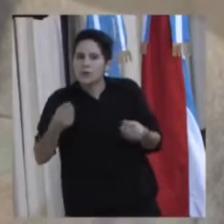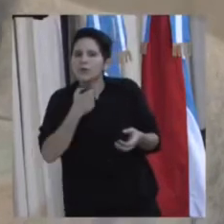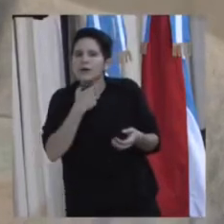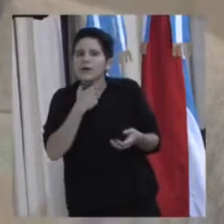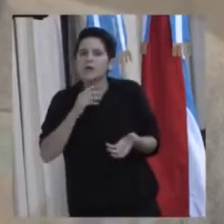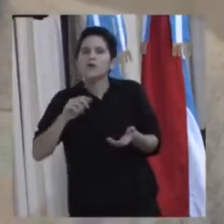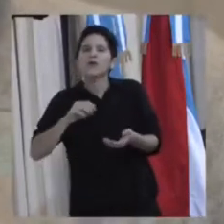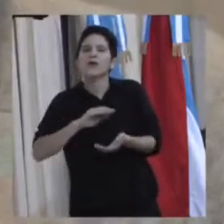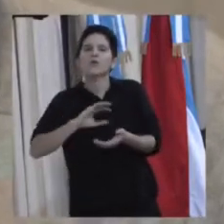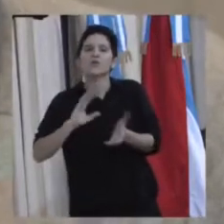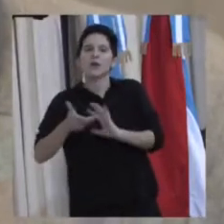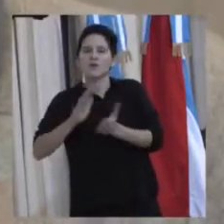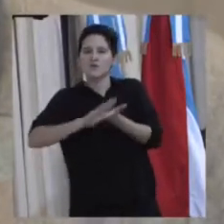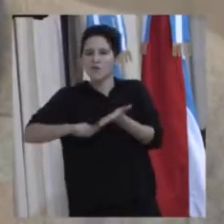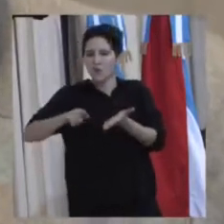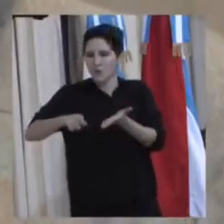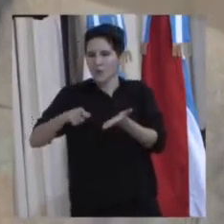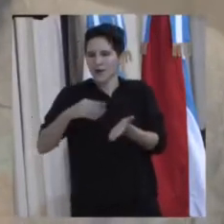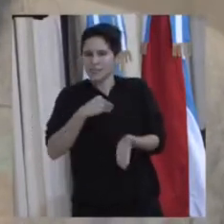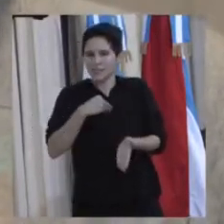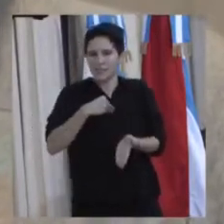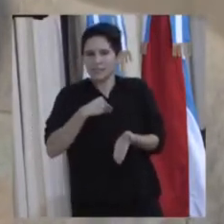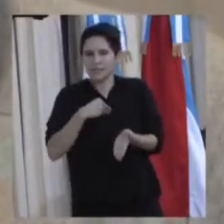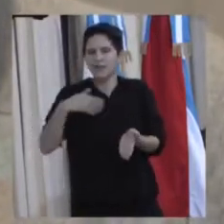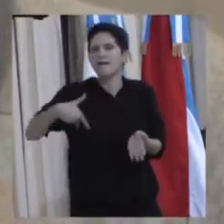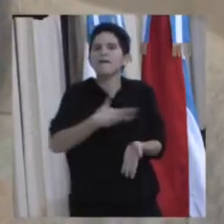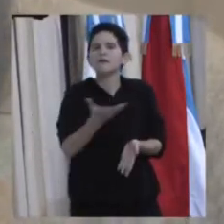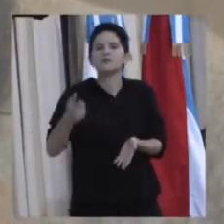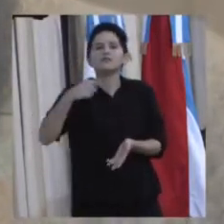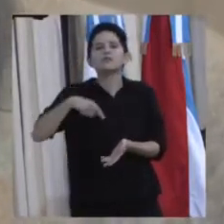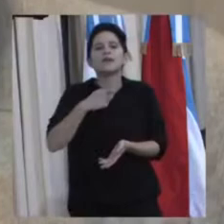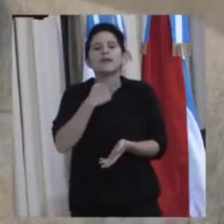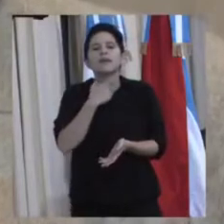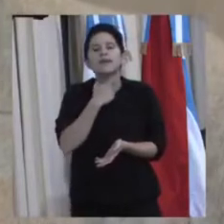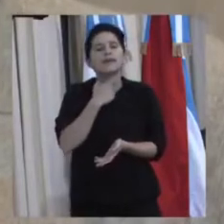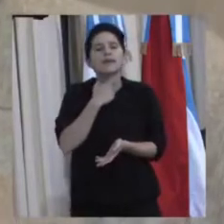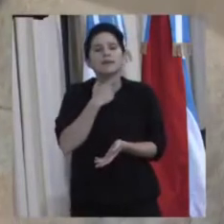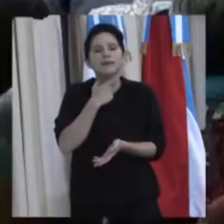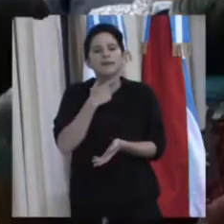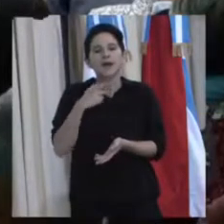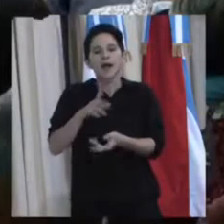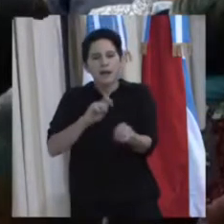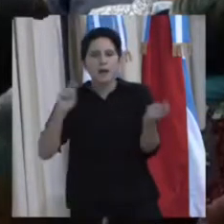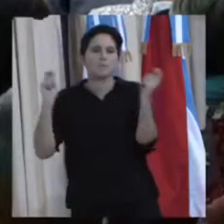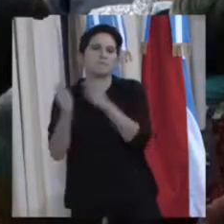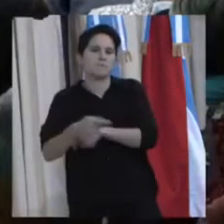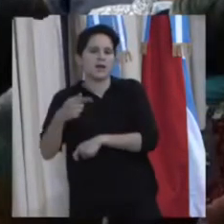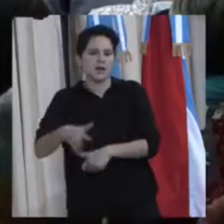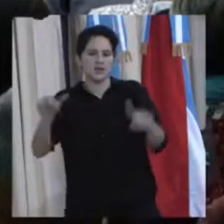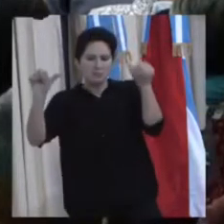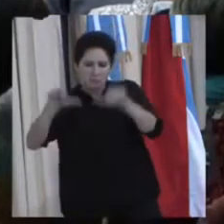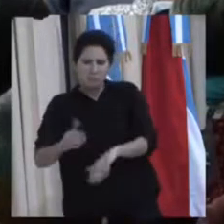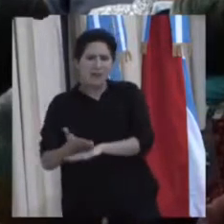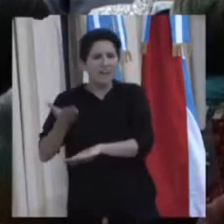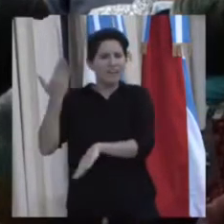nuevo tipo de sensibilidad social que conjurase y revirtiera los efectos de la decadencia y la